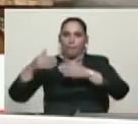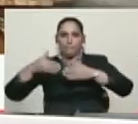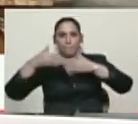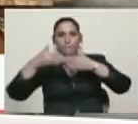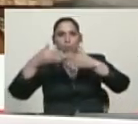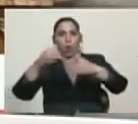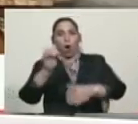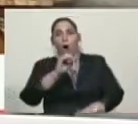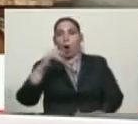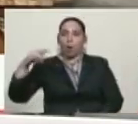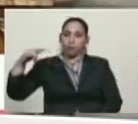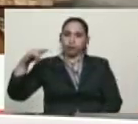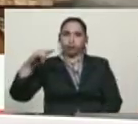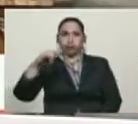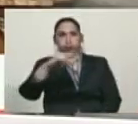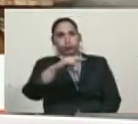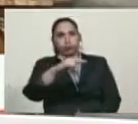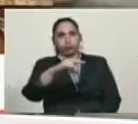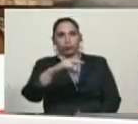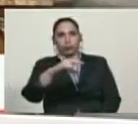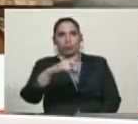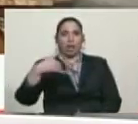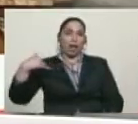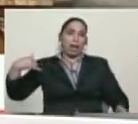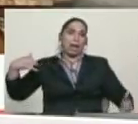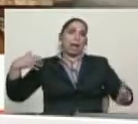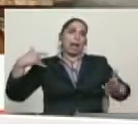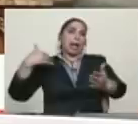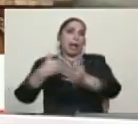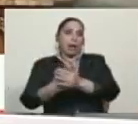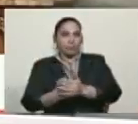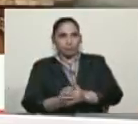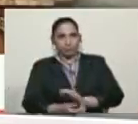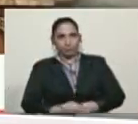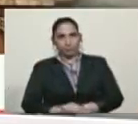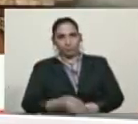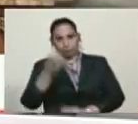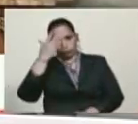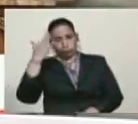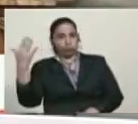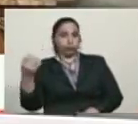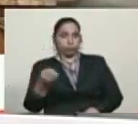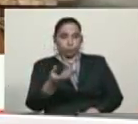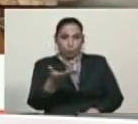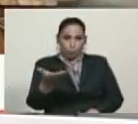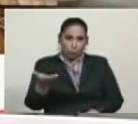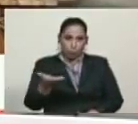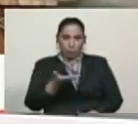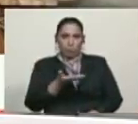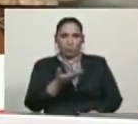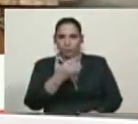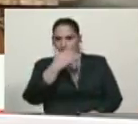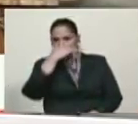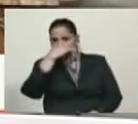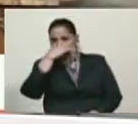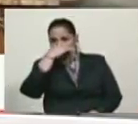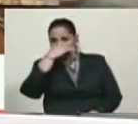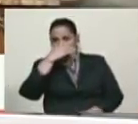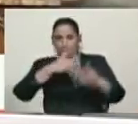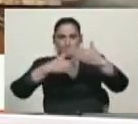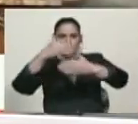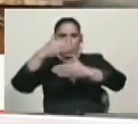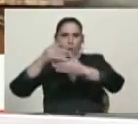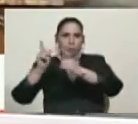venezuela es una travesía una travesía imagínense ustedes los criminales del bloqueo y la